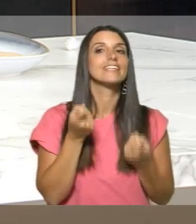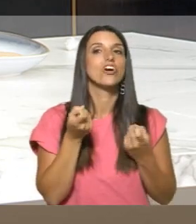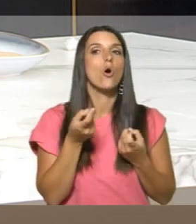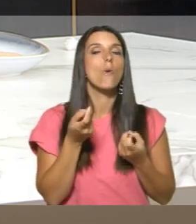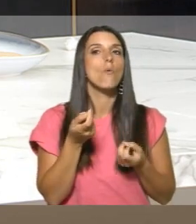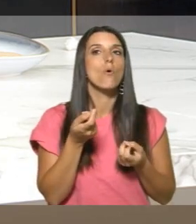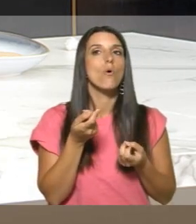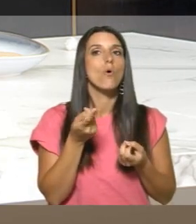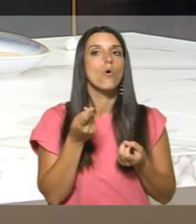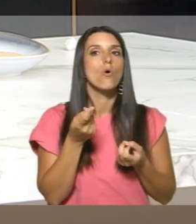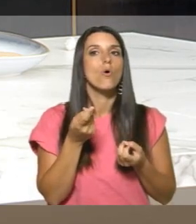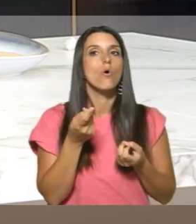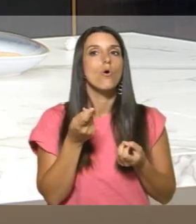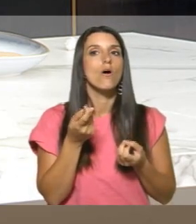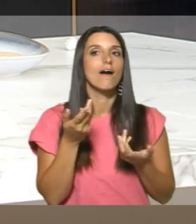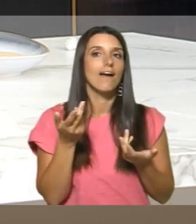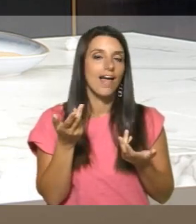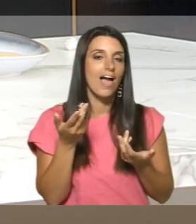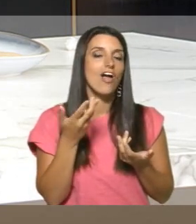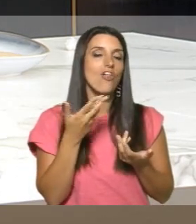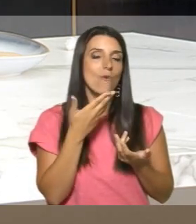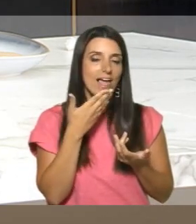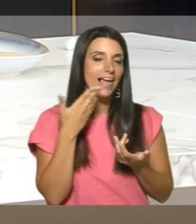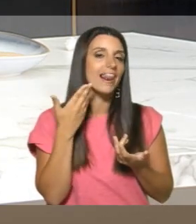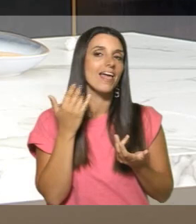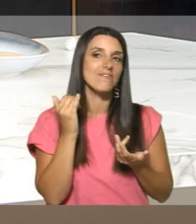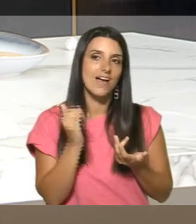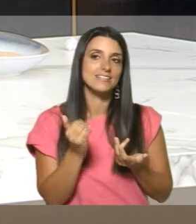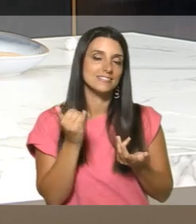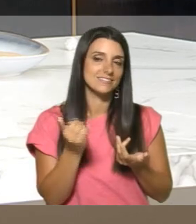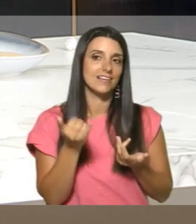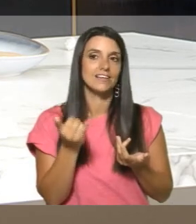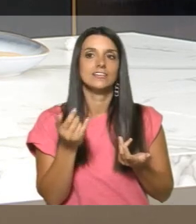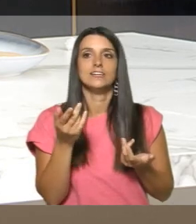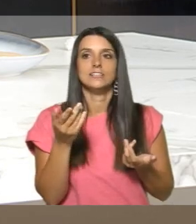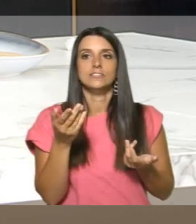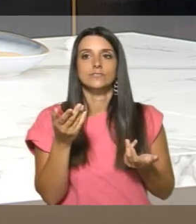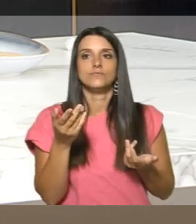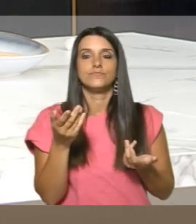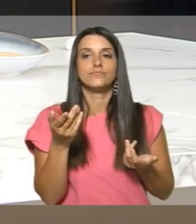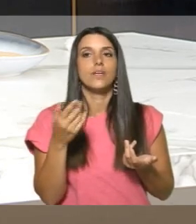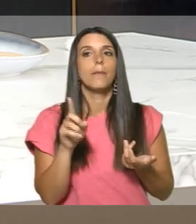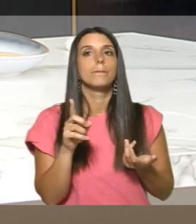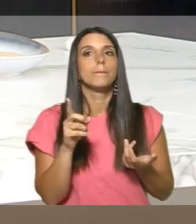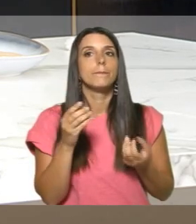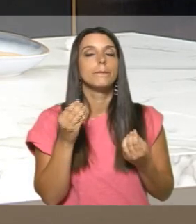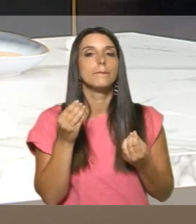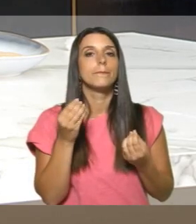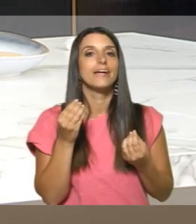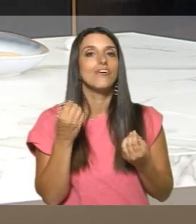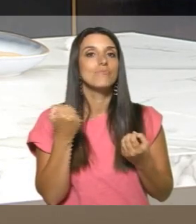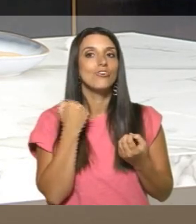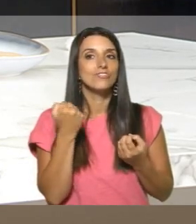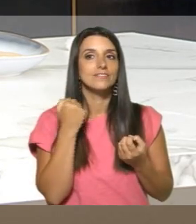¿A qué es un postre? Te quedó una crema, ahí está. ¿Qué es un postre? Sí, claro. Bueno, pero lo que tiene de cosa acá es que